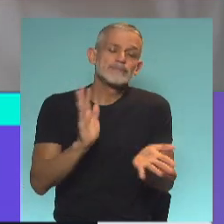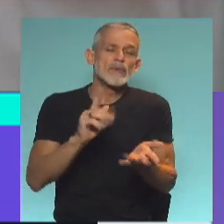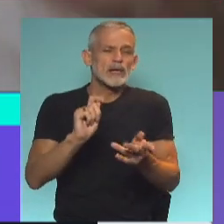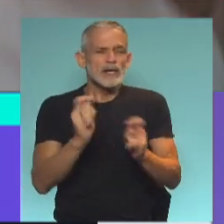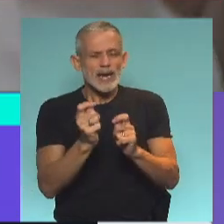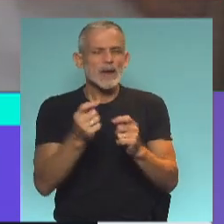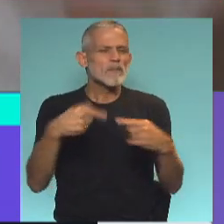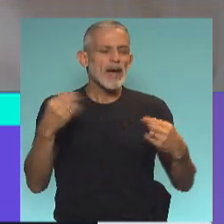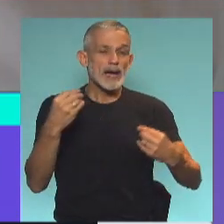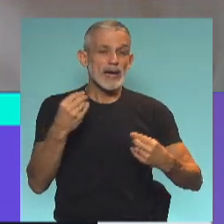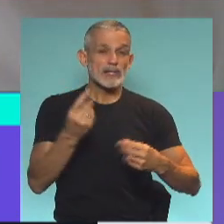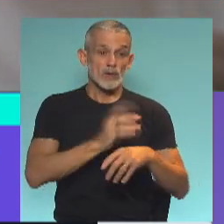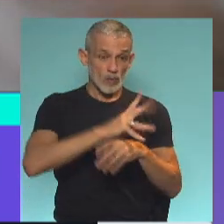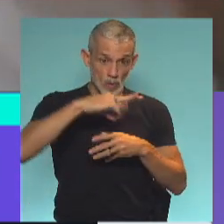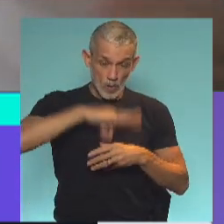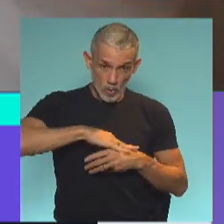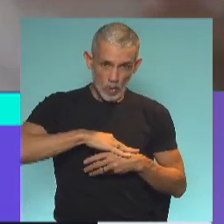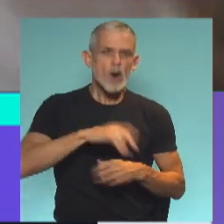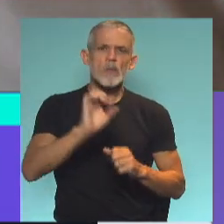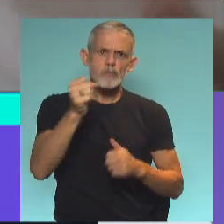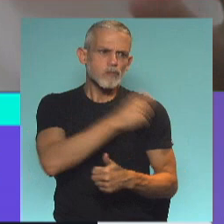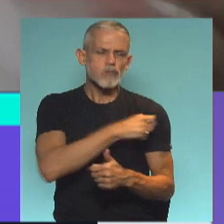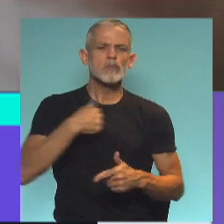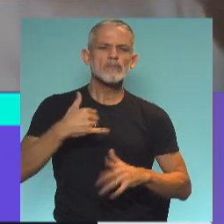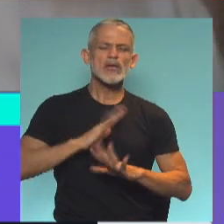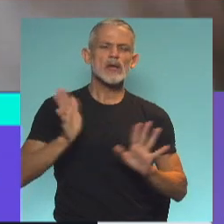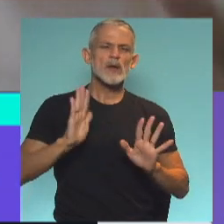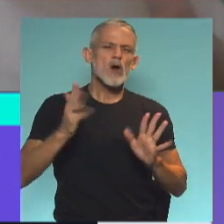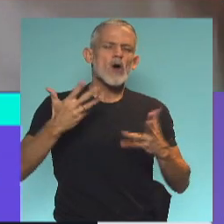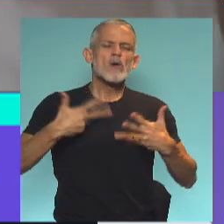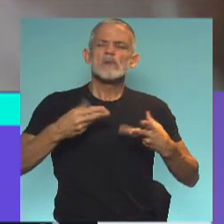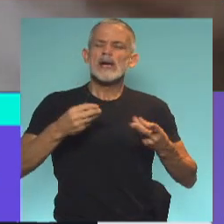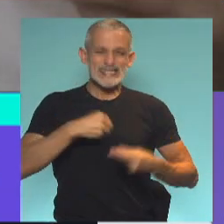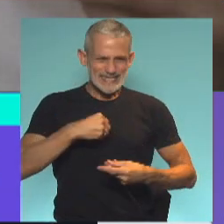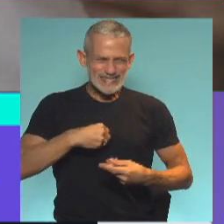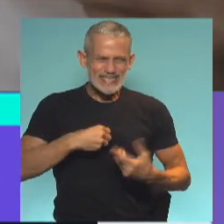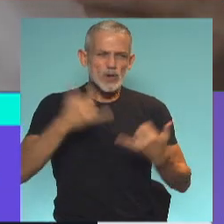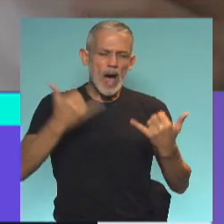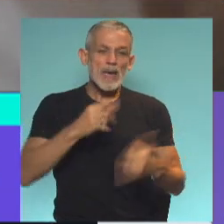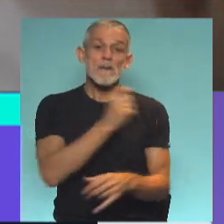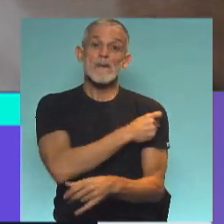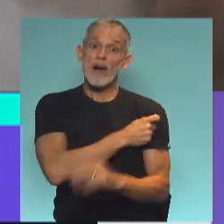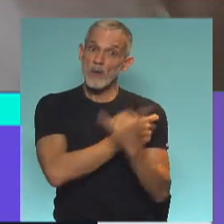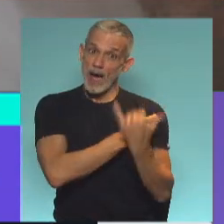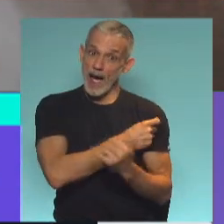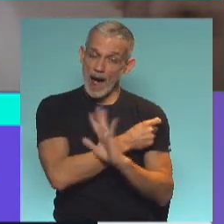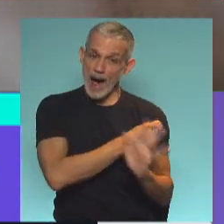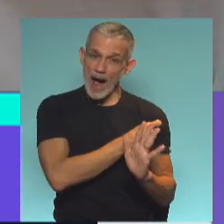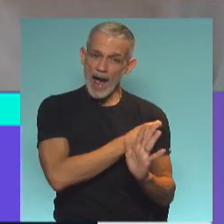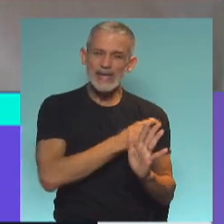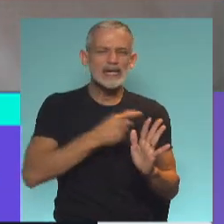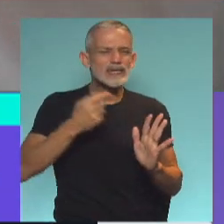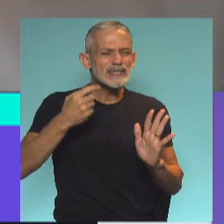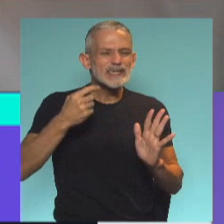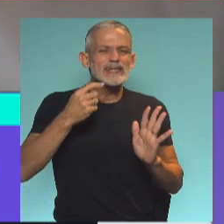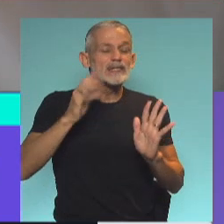cambia es que quien se infecta y puede hacer un cuadro clínico sintomático estando vacunado, sería una